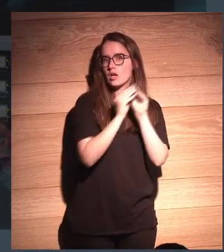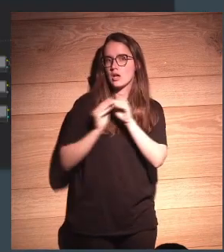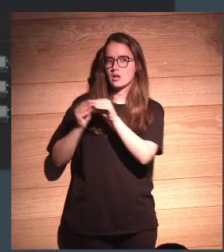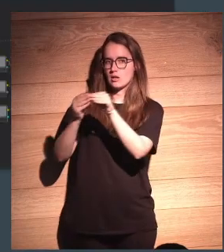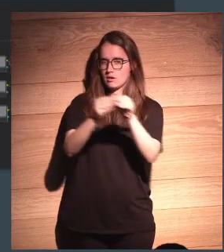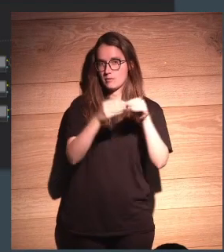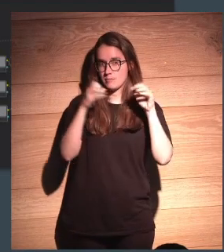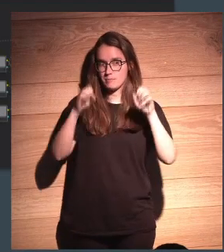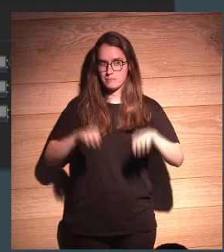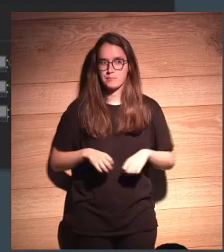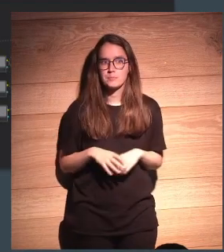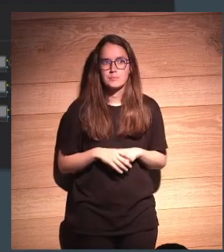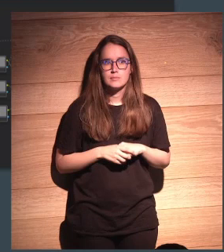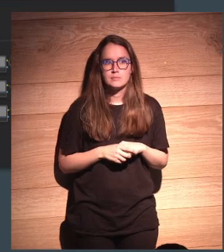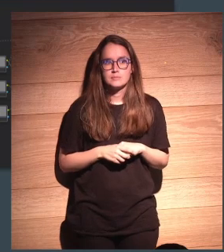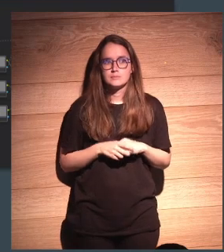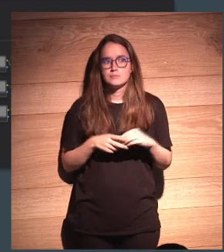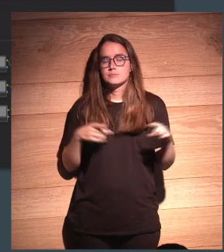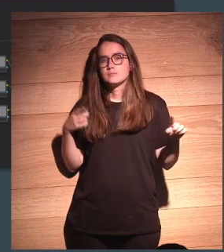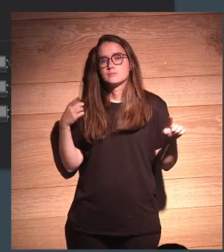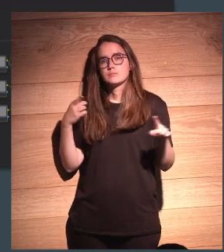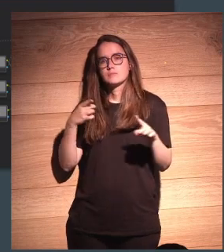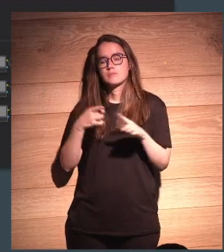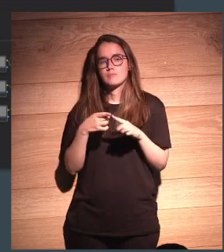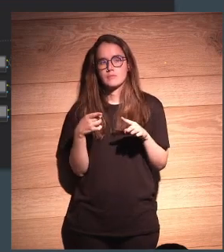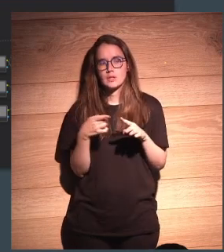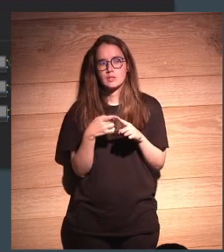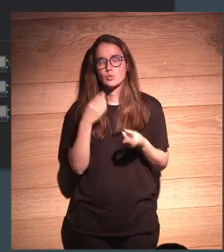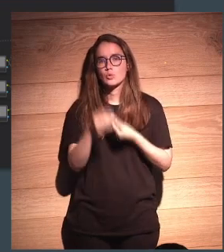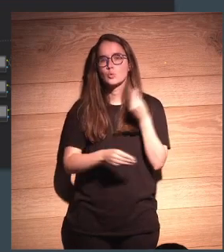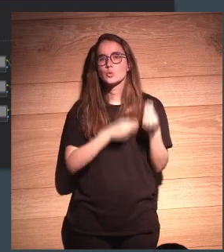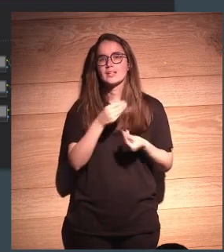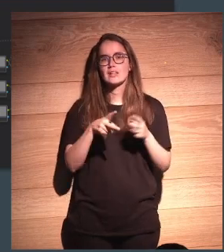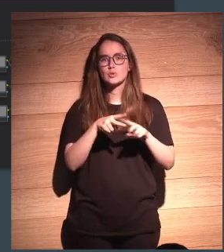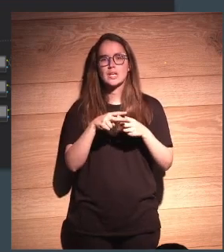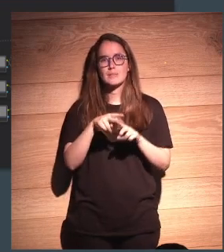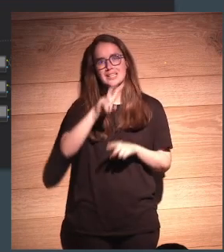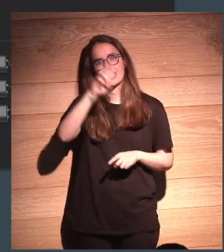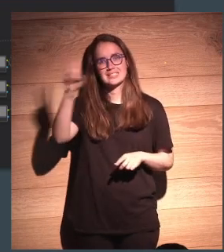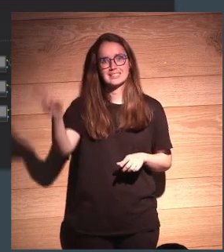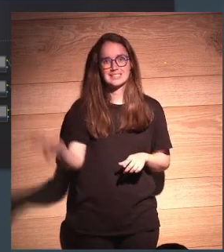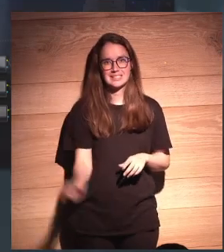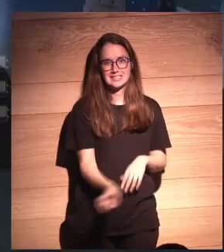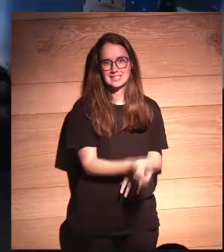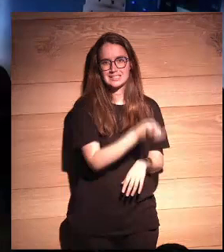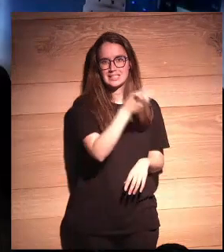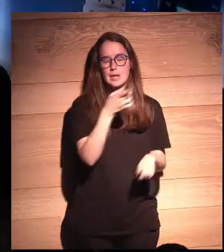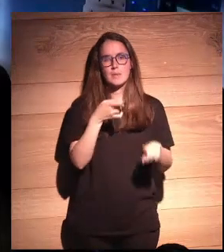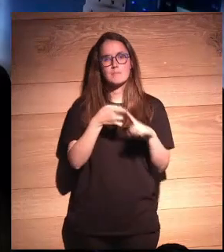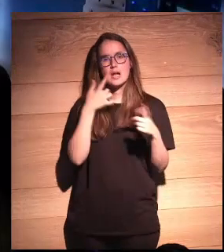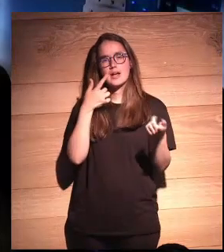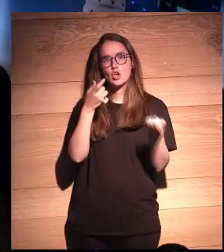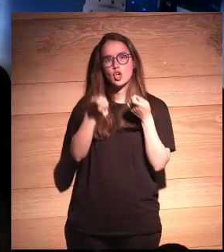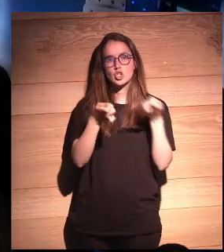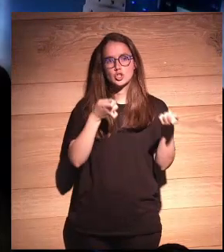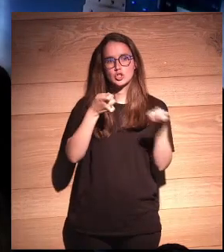Vale. ¿Sí? Para esto utilizamos diferentes herramientas para controlar en todo momento